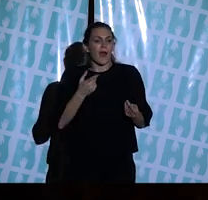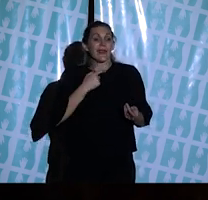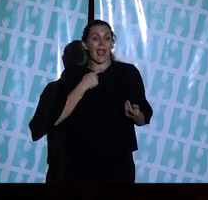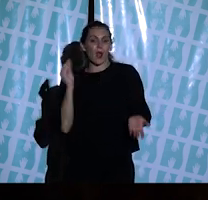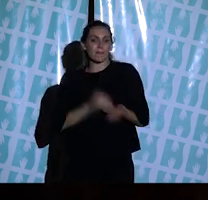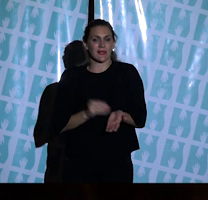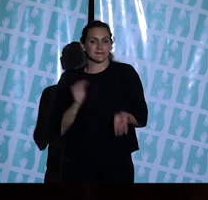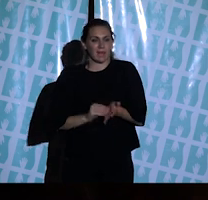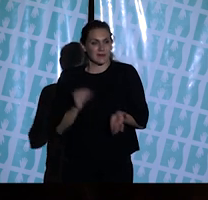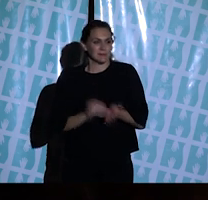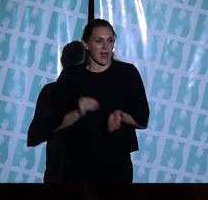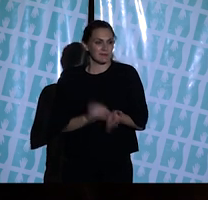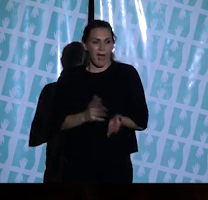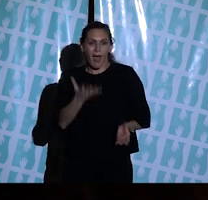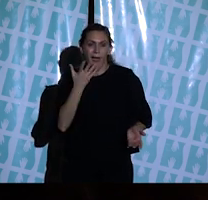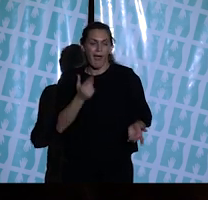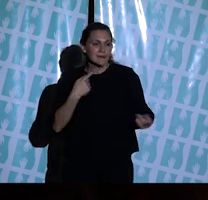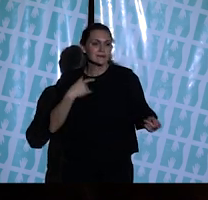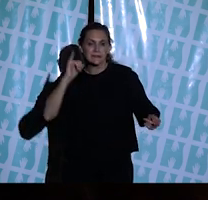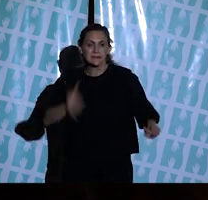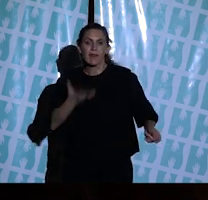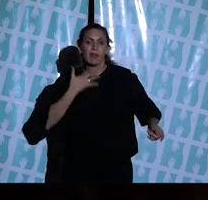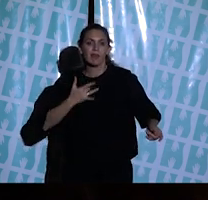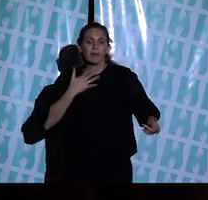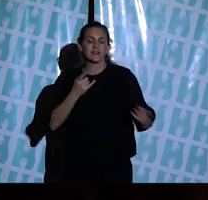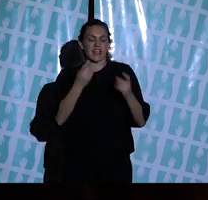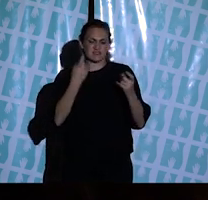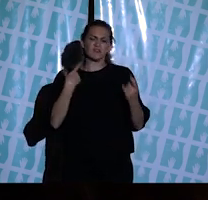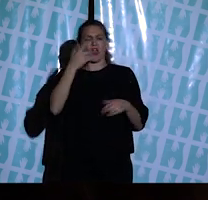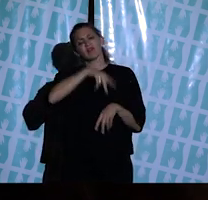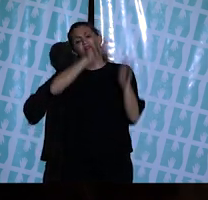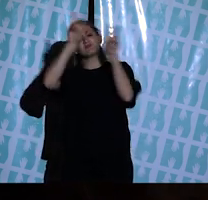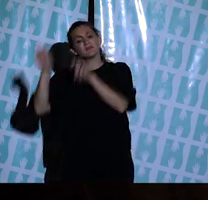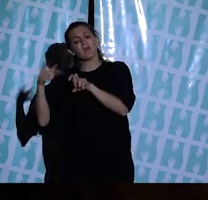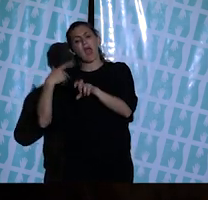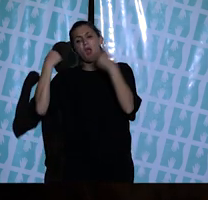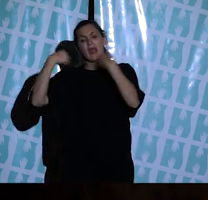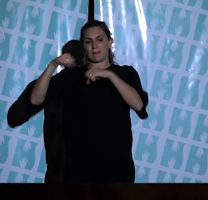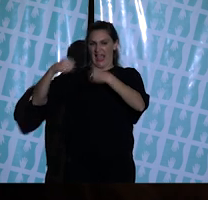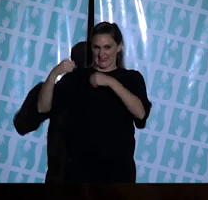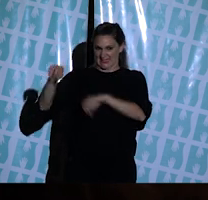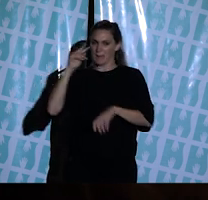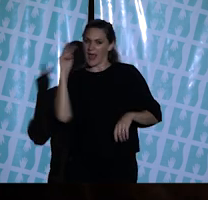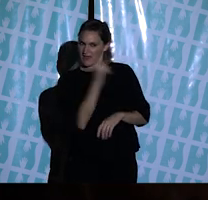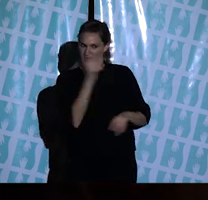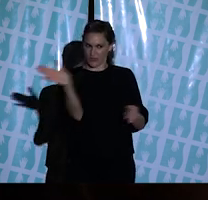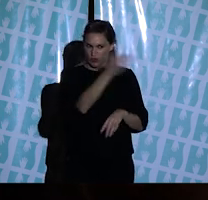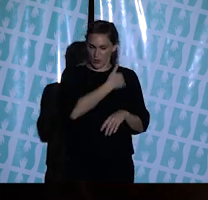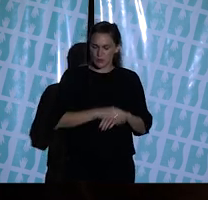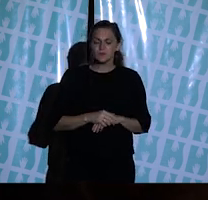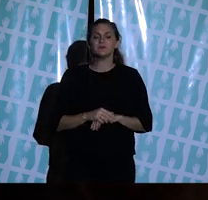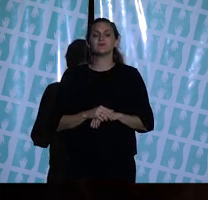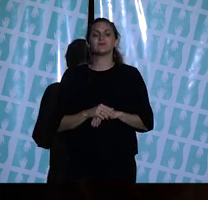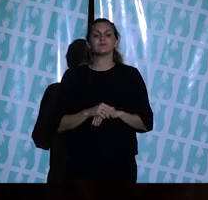para prevención y tratamiento y algún ejercicio que podamos hacer. Así que vamos a empezar con eso. Con respecto